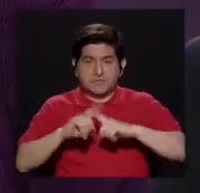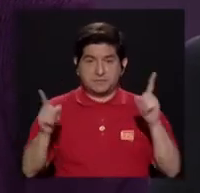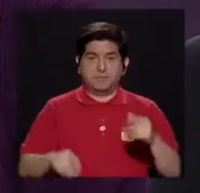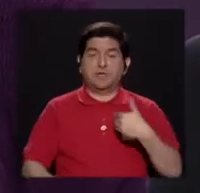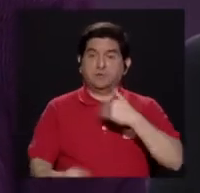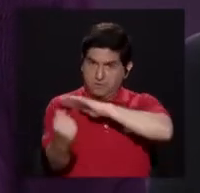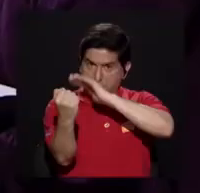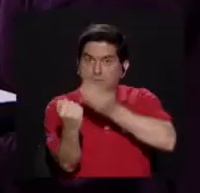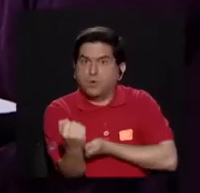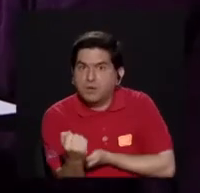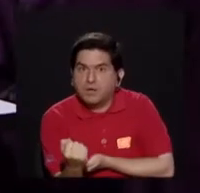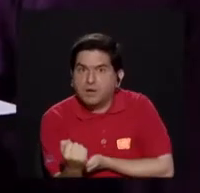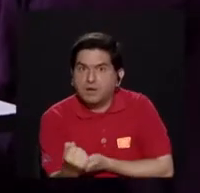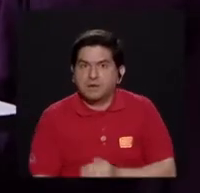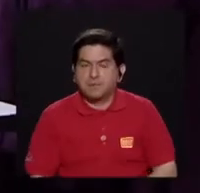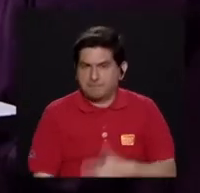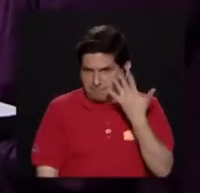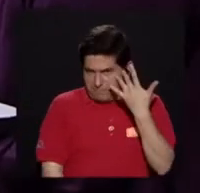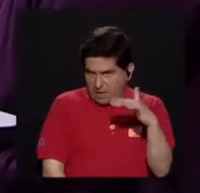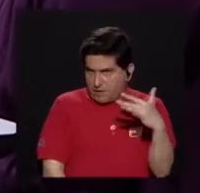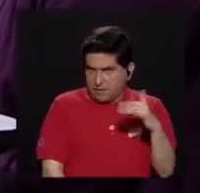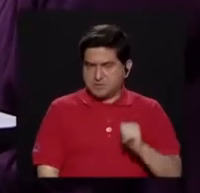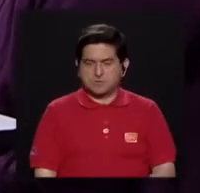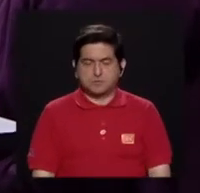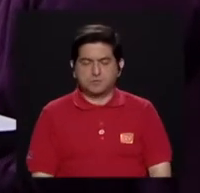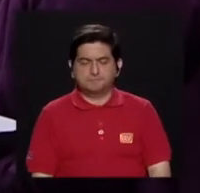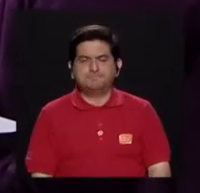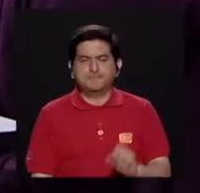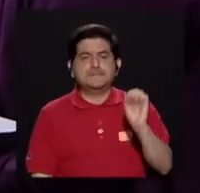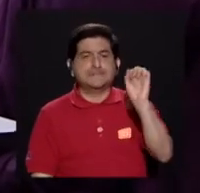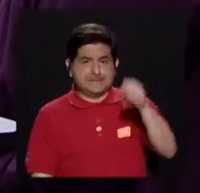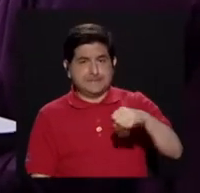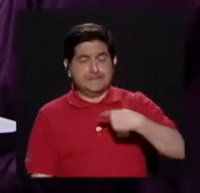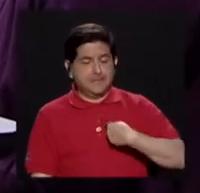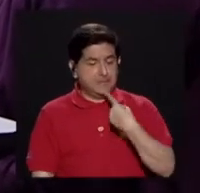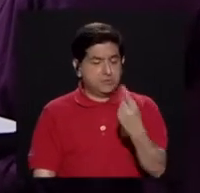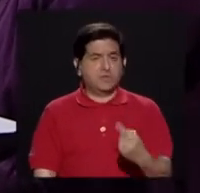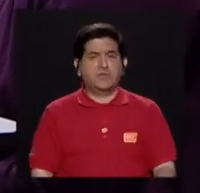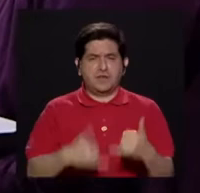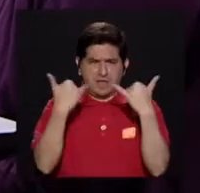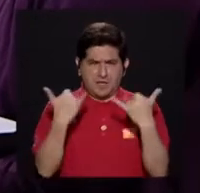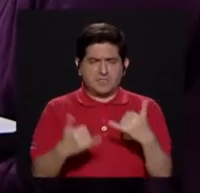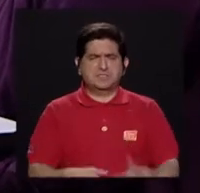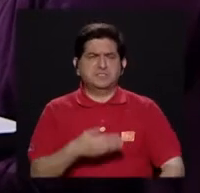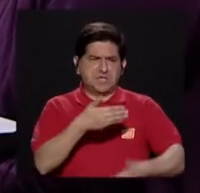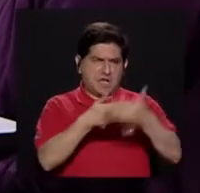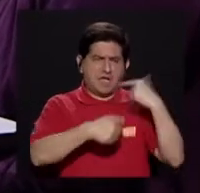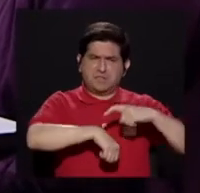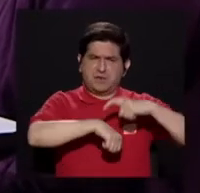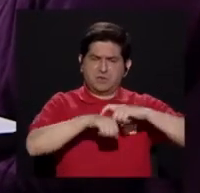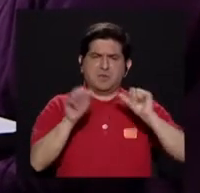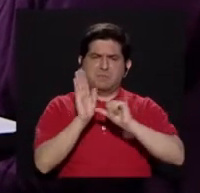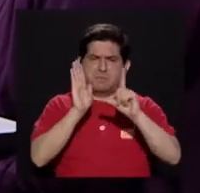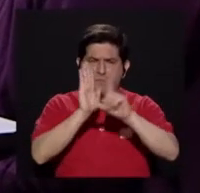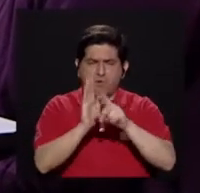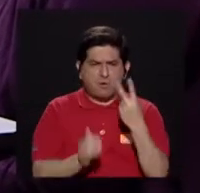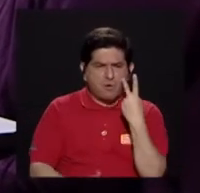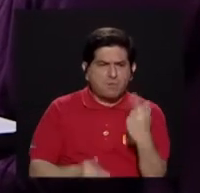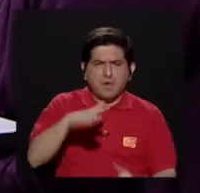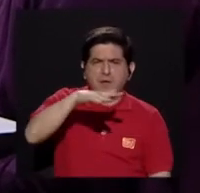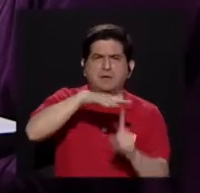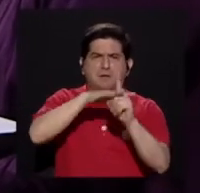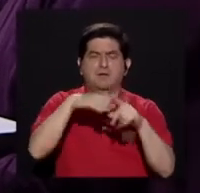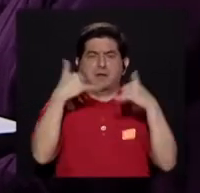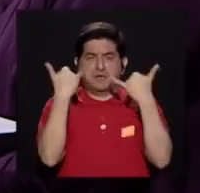gran poder, bueno, aparentemente. Sí, yo diría que desde hace ya varias legislaturas, digamos, los estamos viendo.